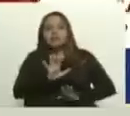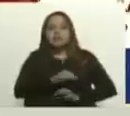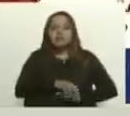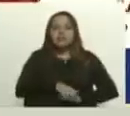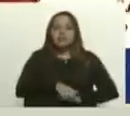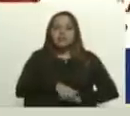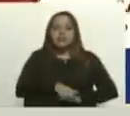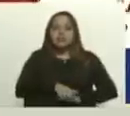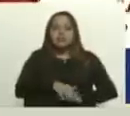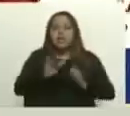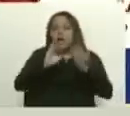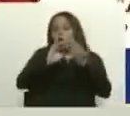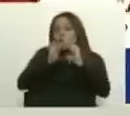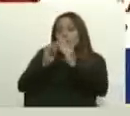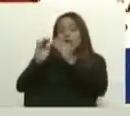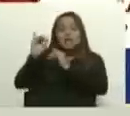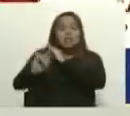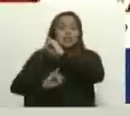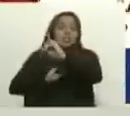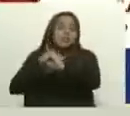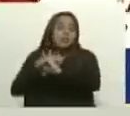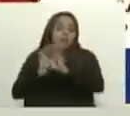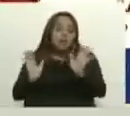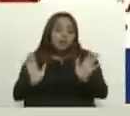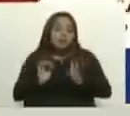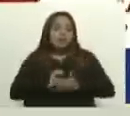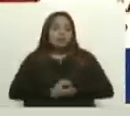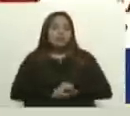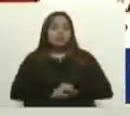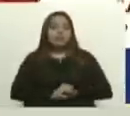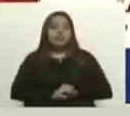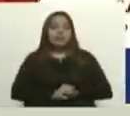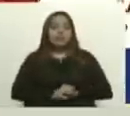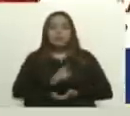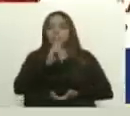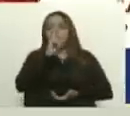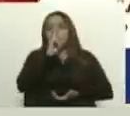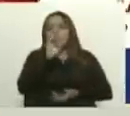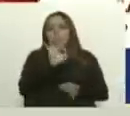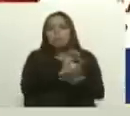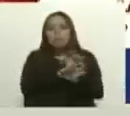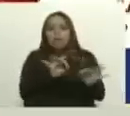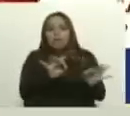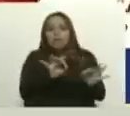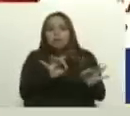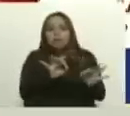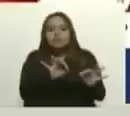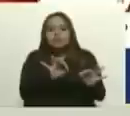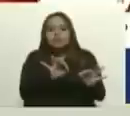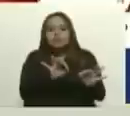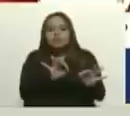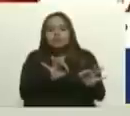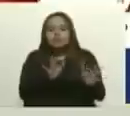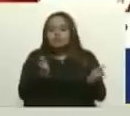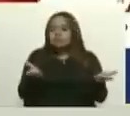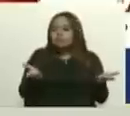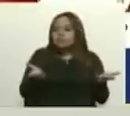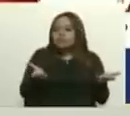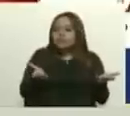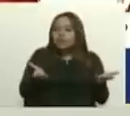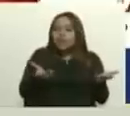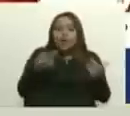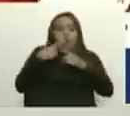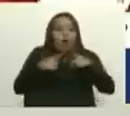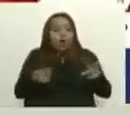La comunidad internacional no dice nada. Es como para que se armara un